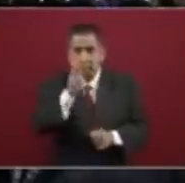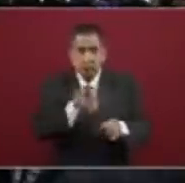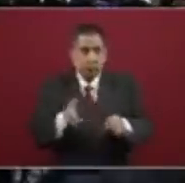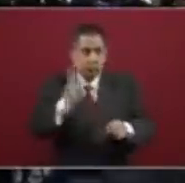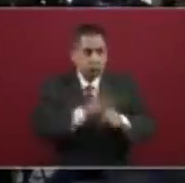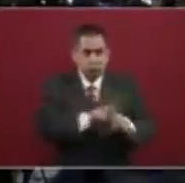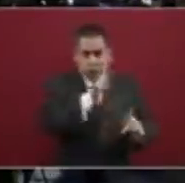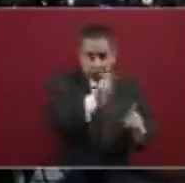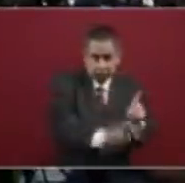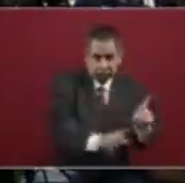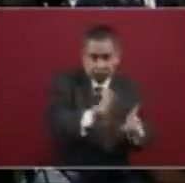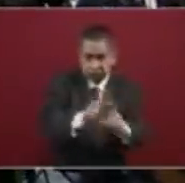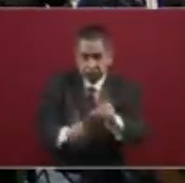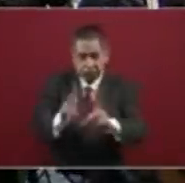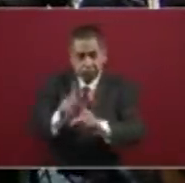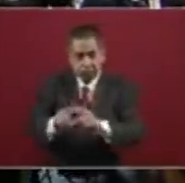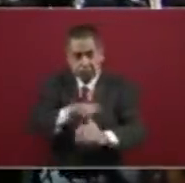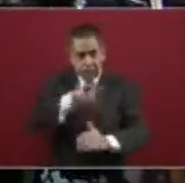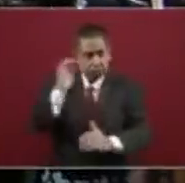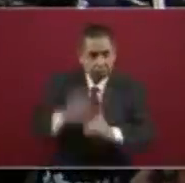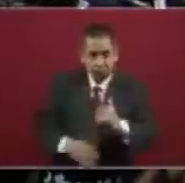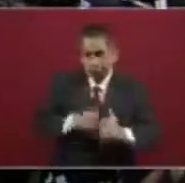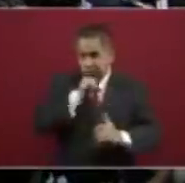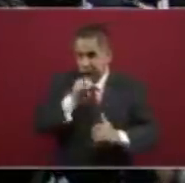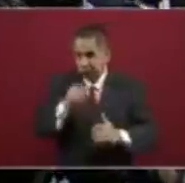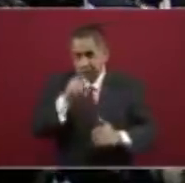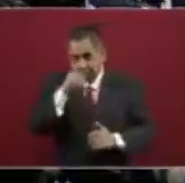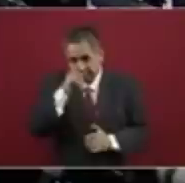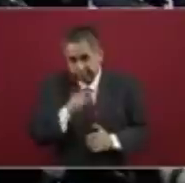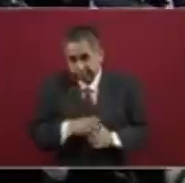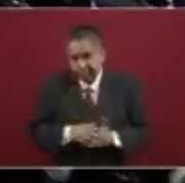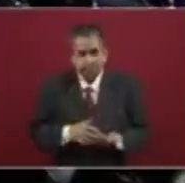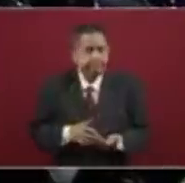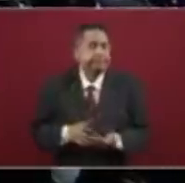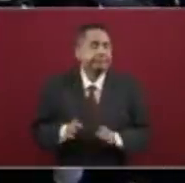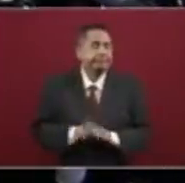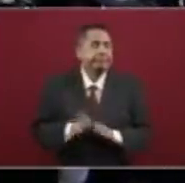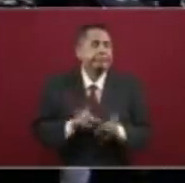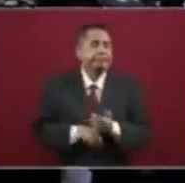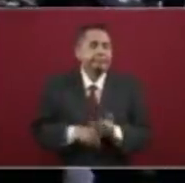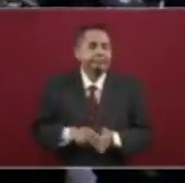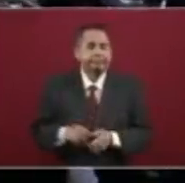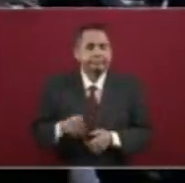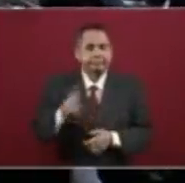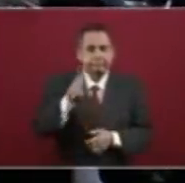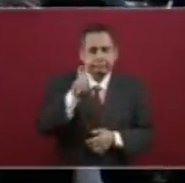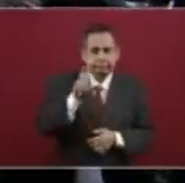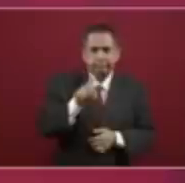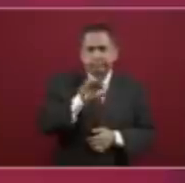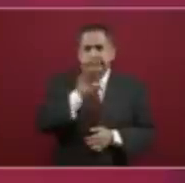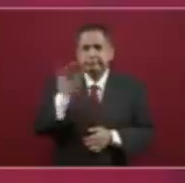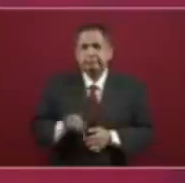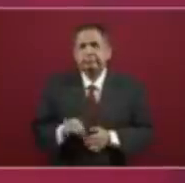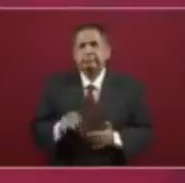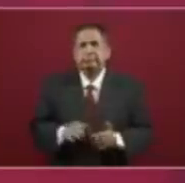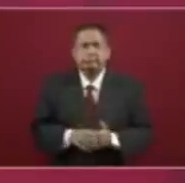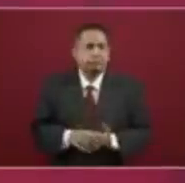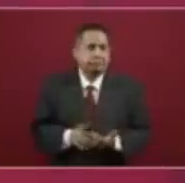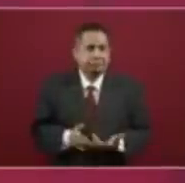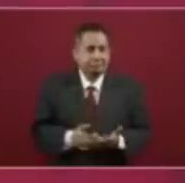dejaron sin terminar, con un avance del 30%.